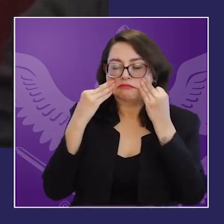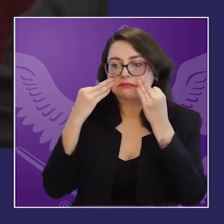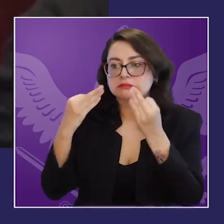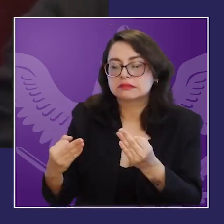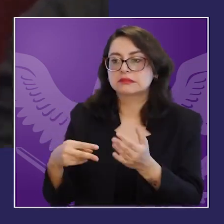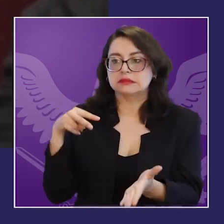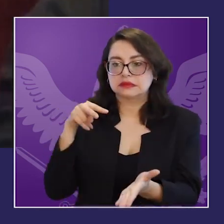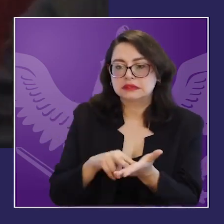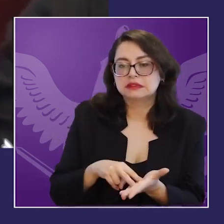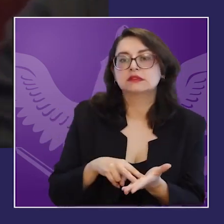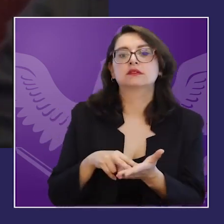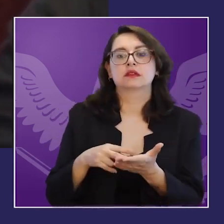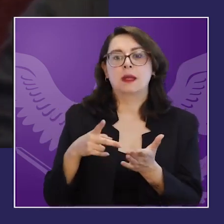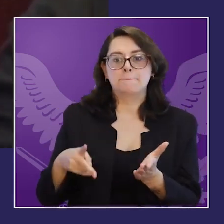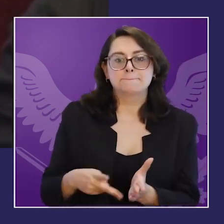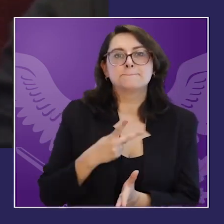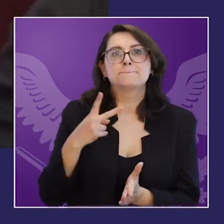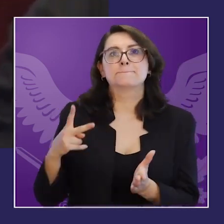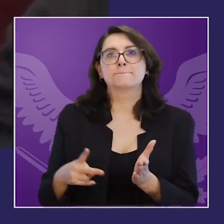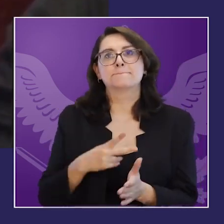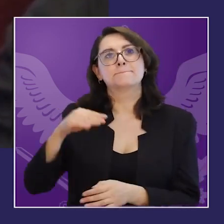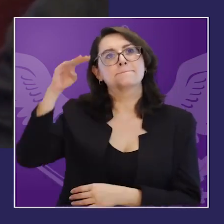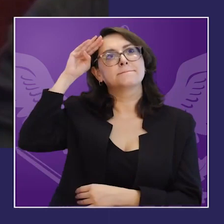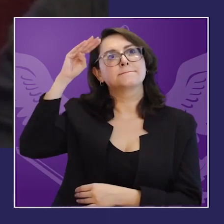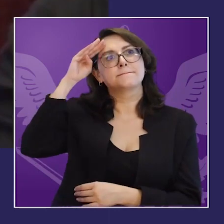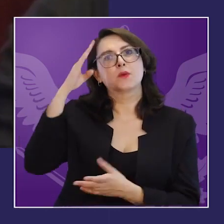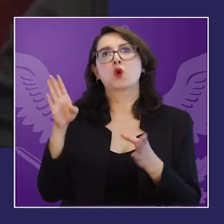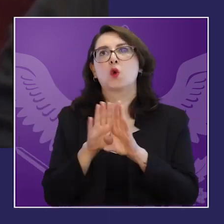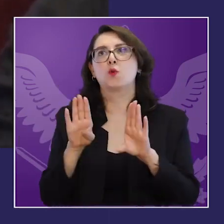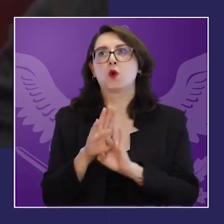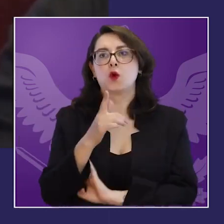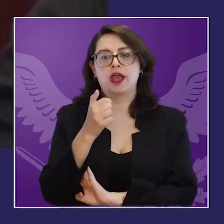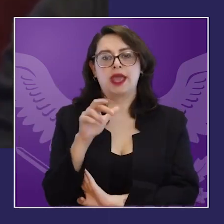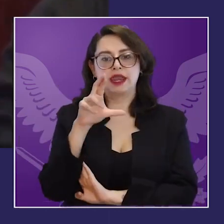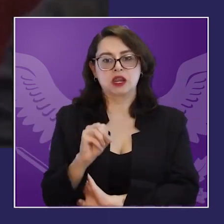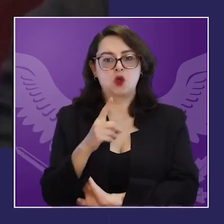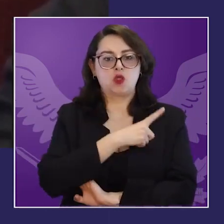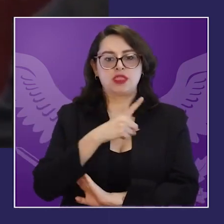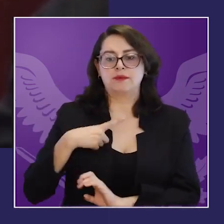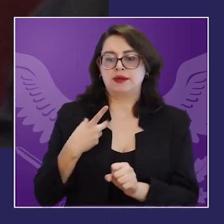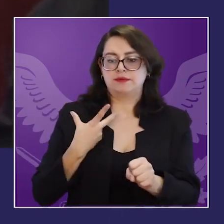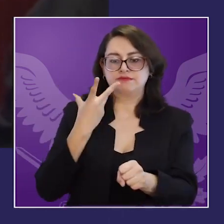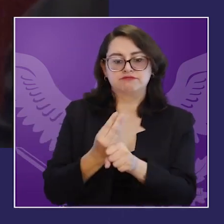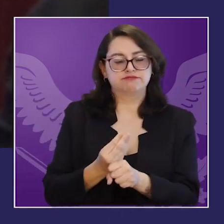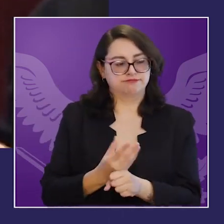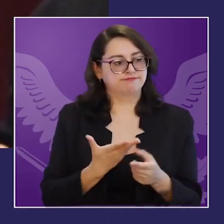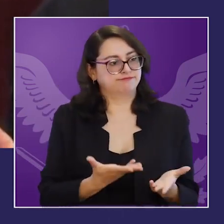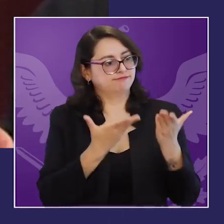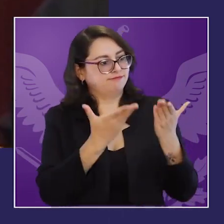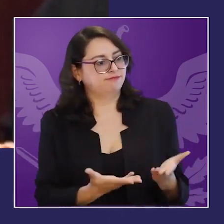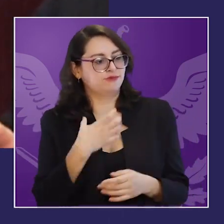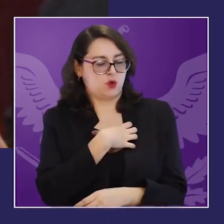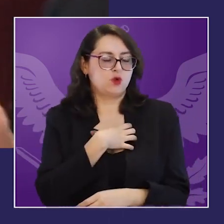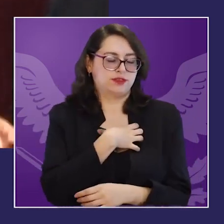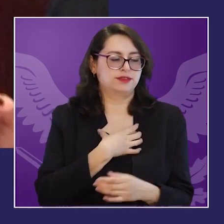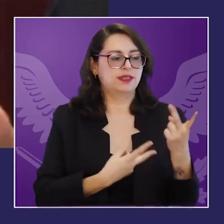para plantear cuál es la perspectiva de género de esa reparación. Así que sin más introducción, estamos muy contentas de que estés aquí,